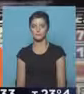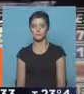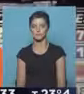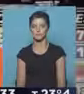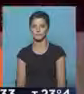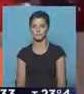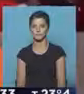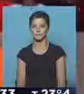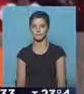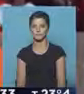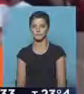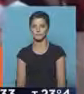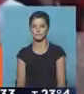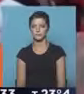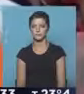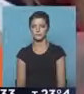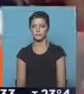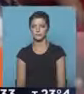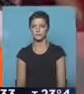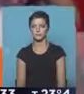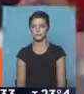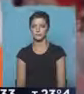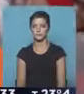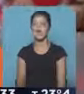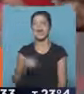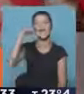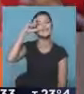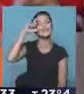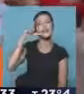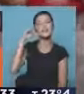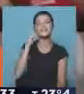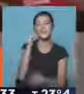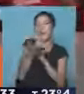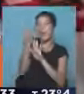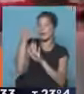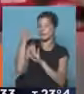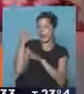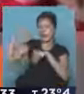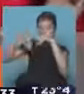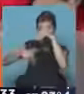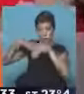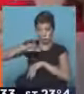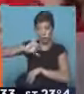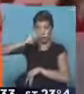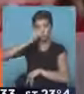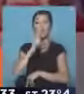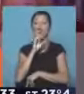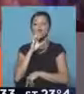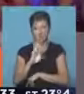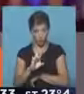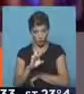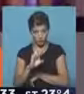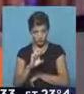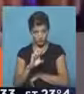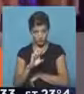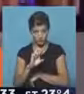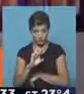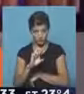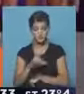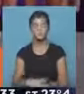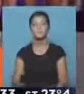sí poco más de 10 días después de las elecciones en las que el magnate donald trump fue contra el pronóstico